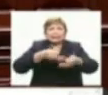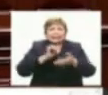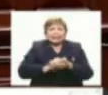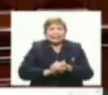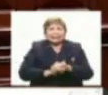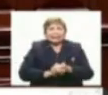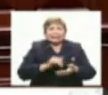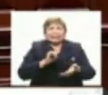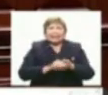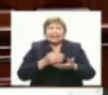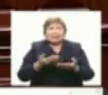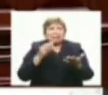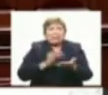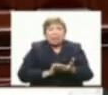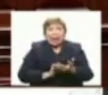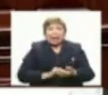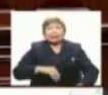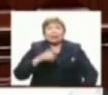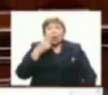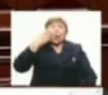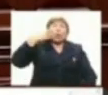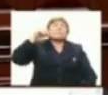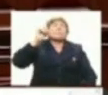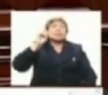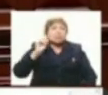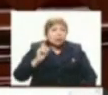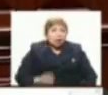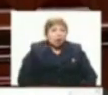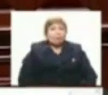productividad a más de